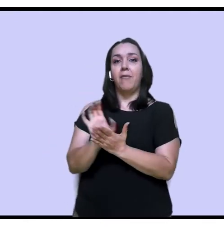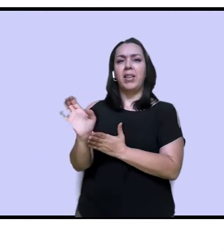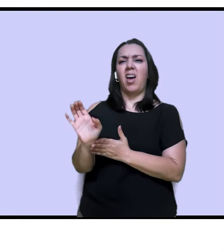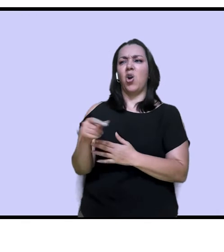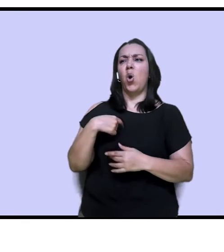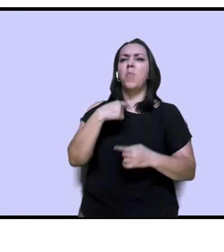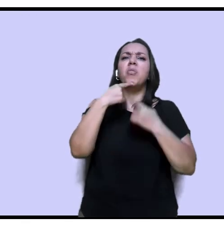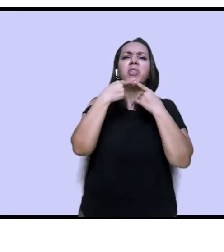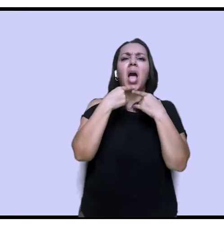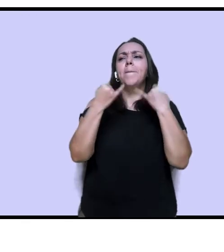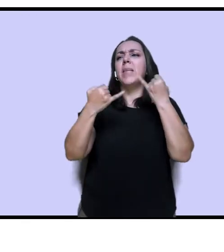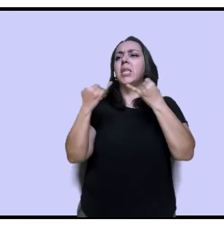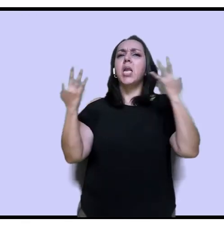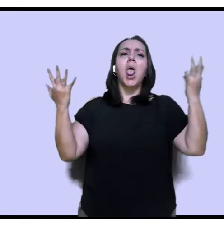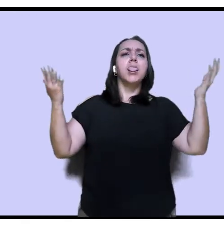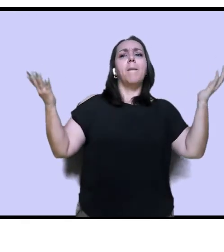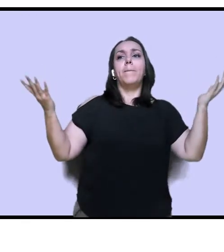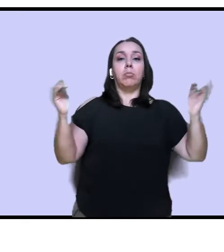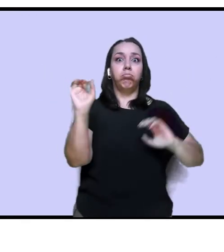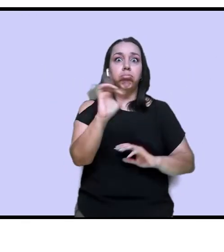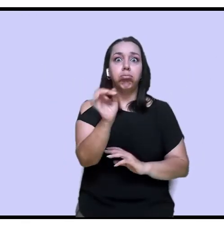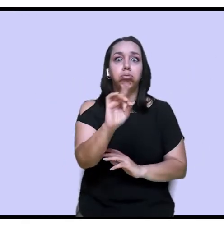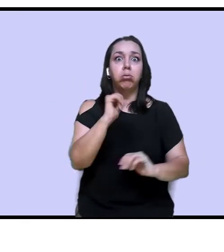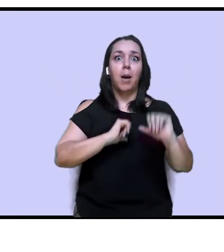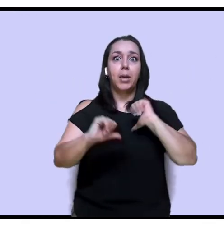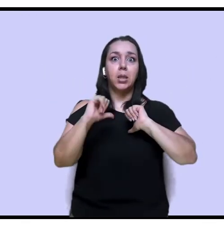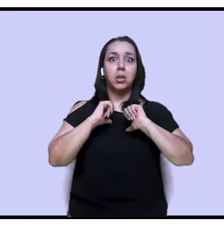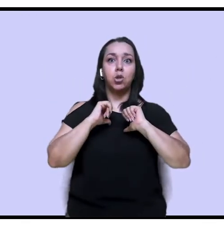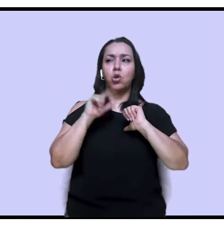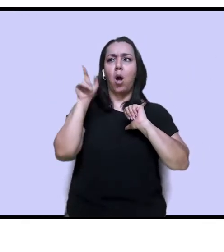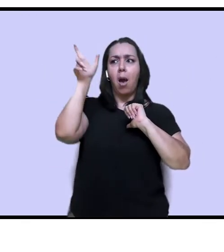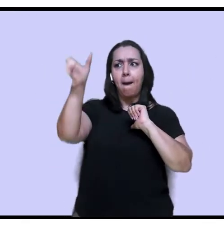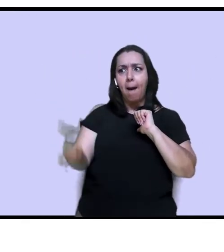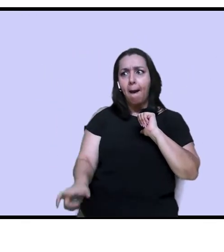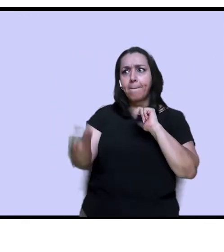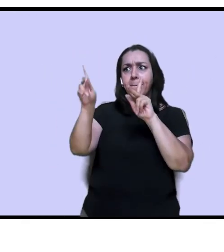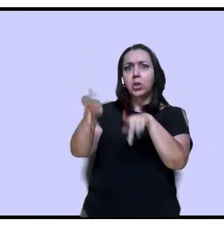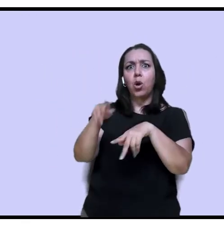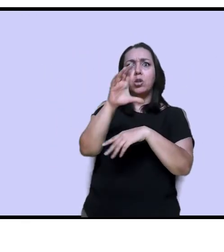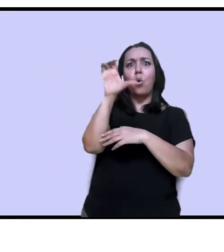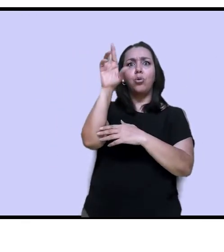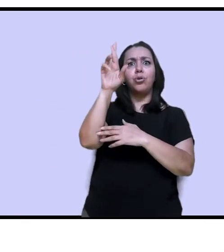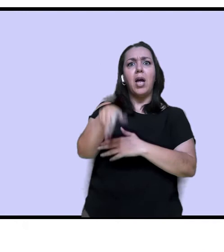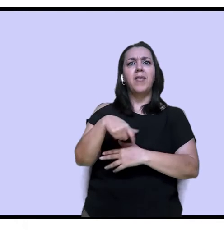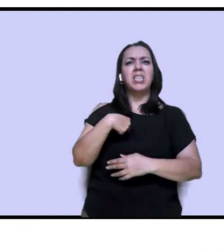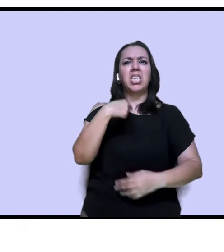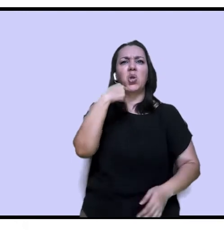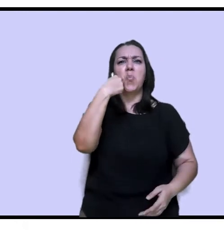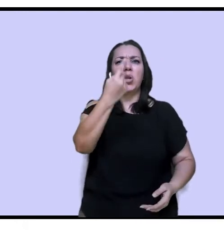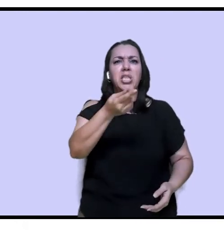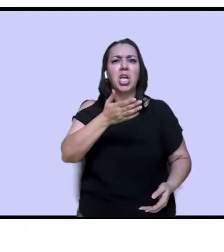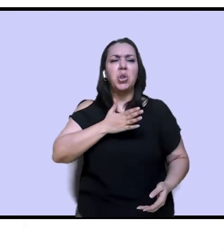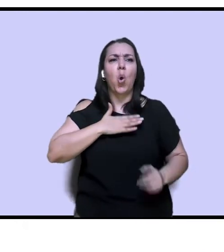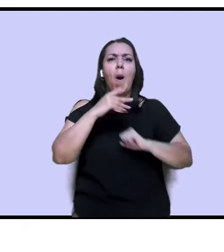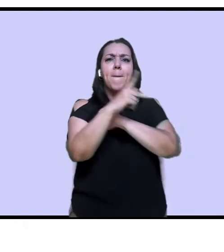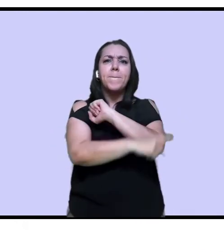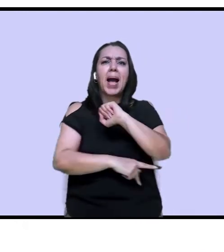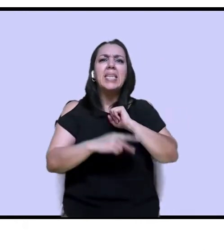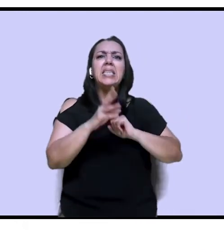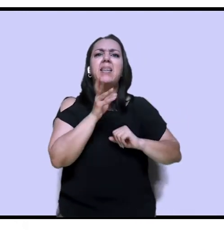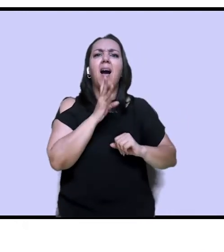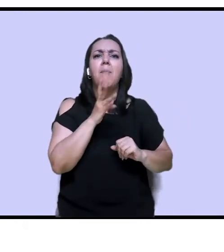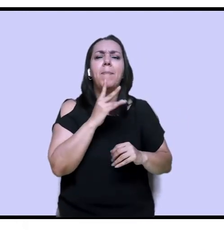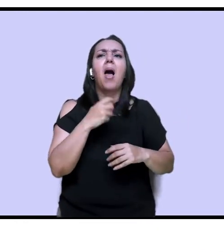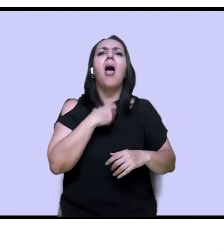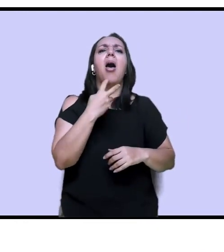Evitar la imitación de acentos en dramatizaciones, ¿verdad? No poner a personas costarricenses con acento de